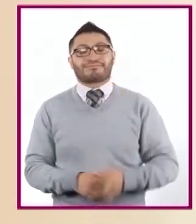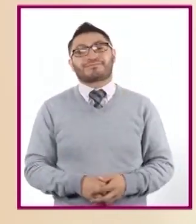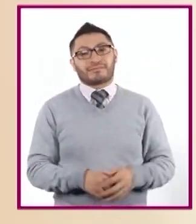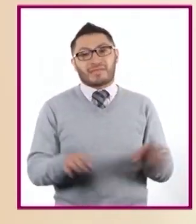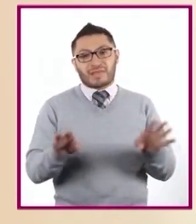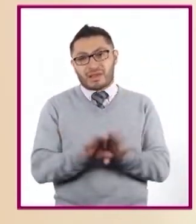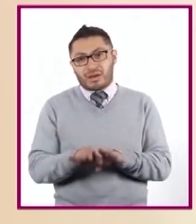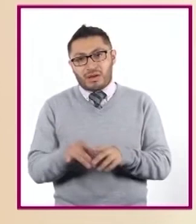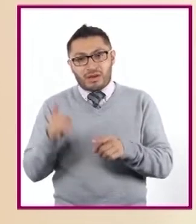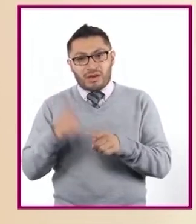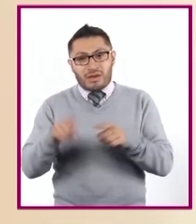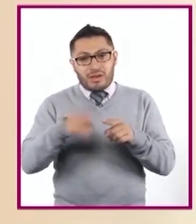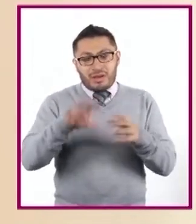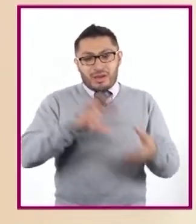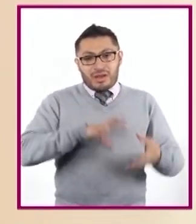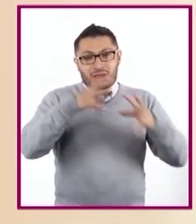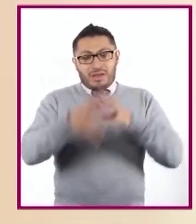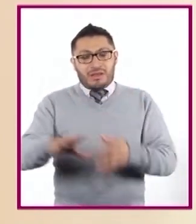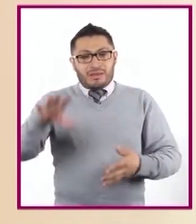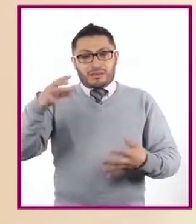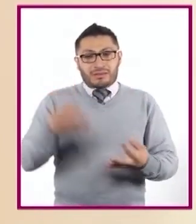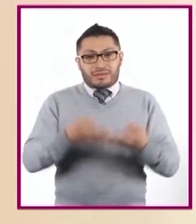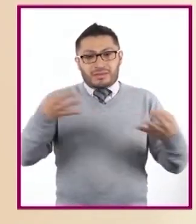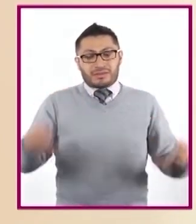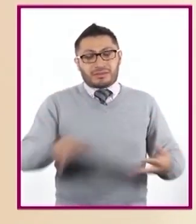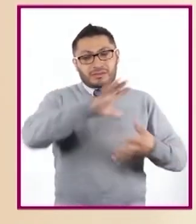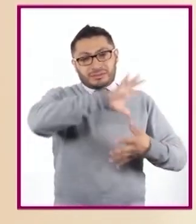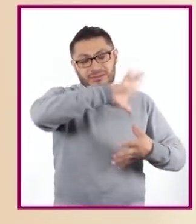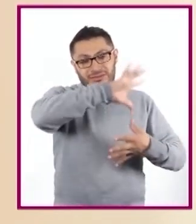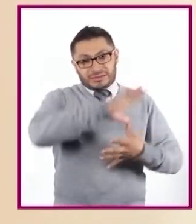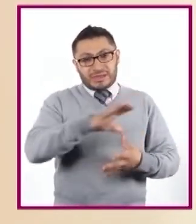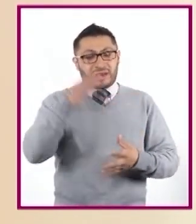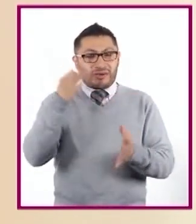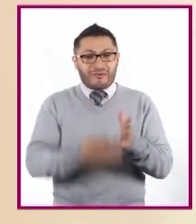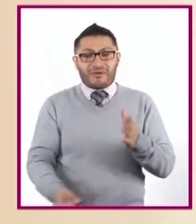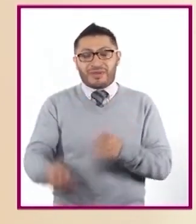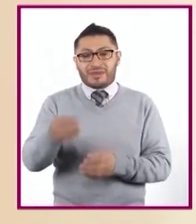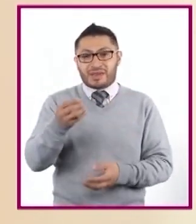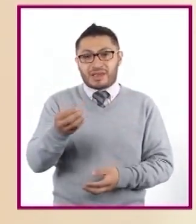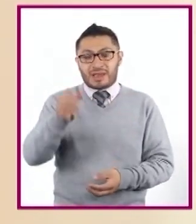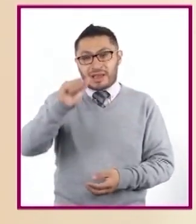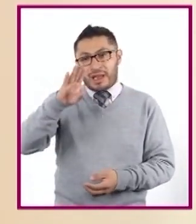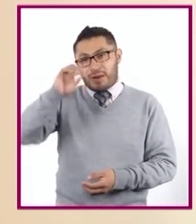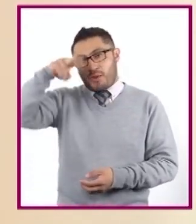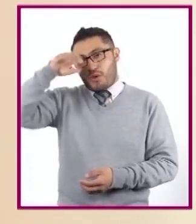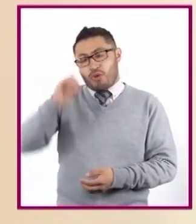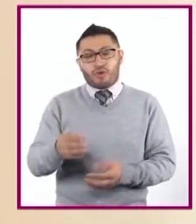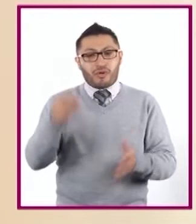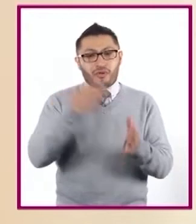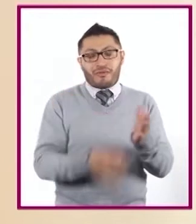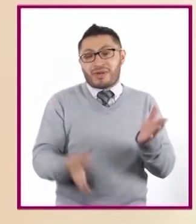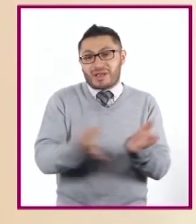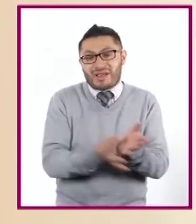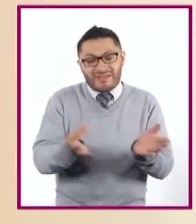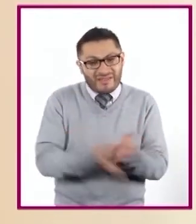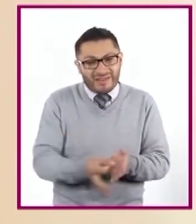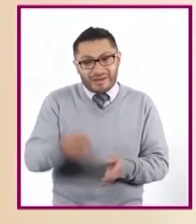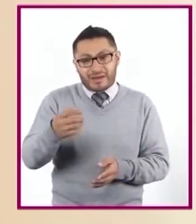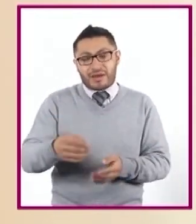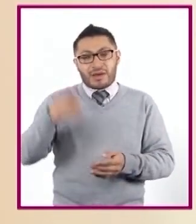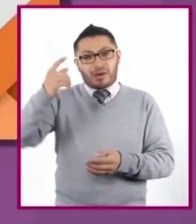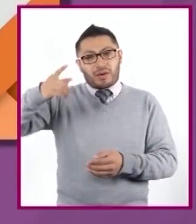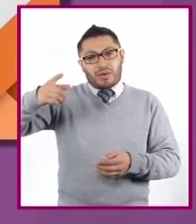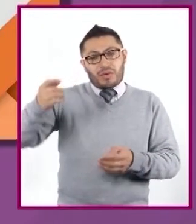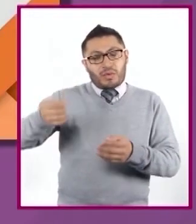como la variedad de climas de las tierras americanas, la falta de semillas, abono y carencia de hierro en los primeros años de la